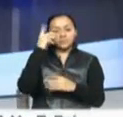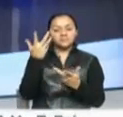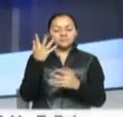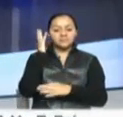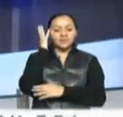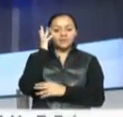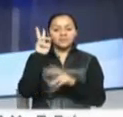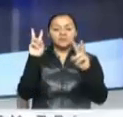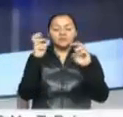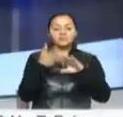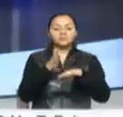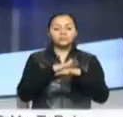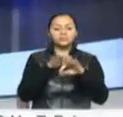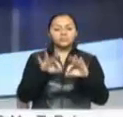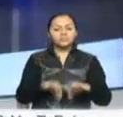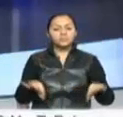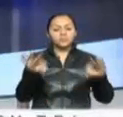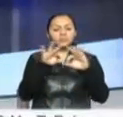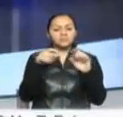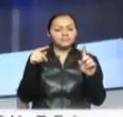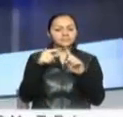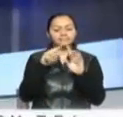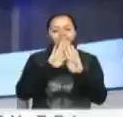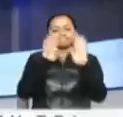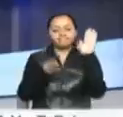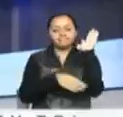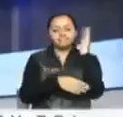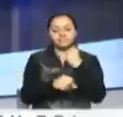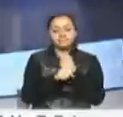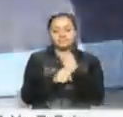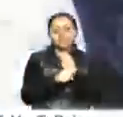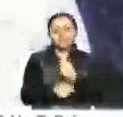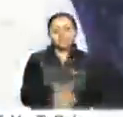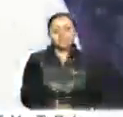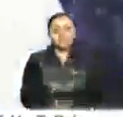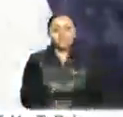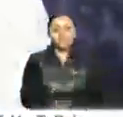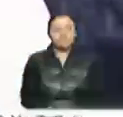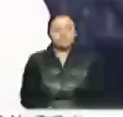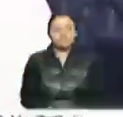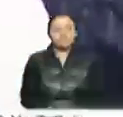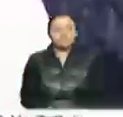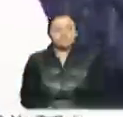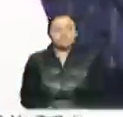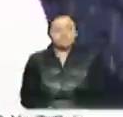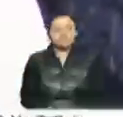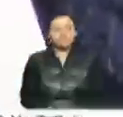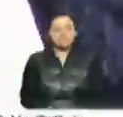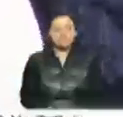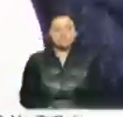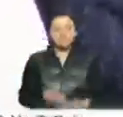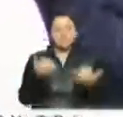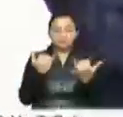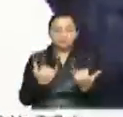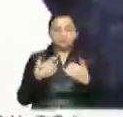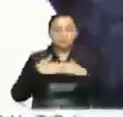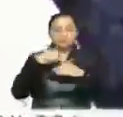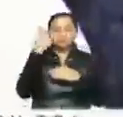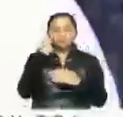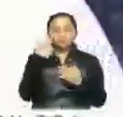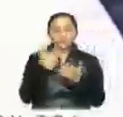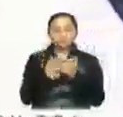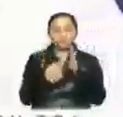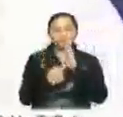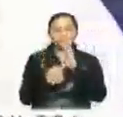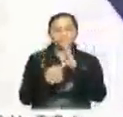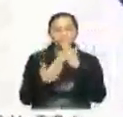refirió a la importancia de estas jornadas de trabajo. Esta es una de las mayores muestras de la